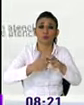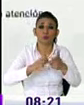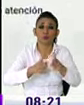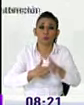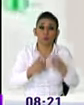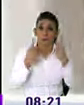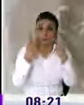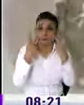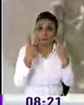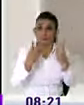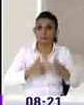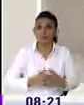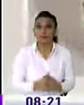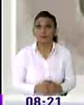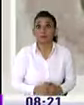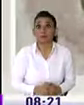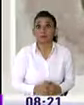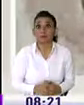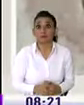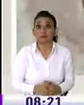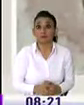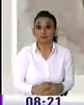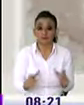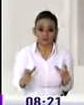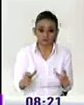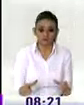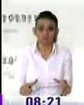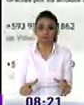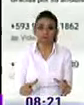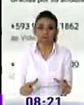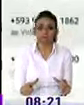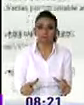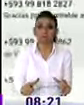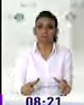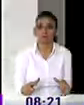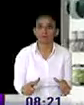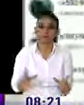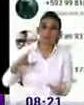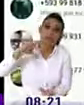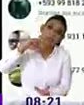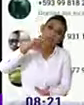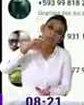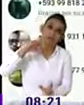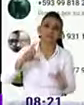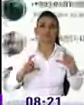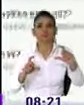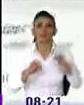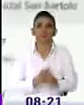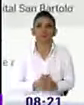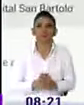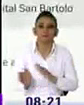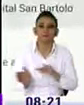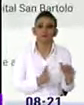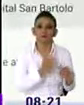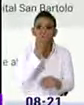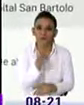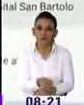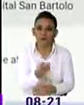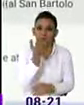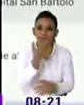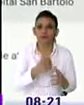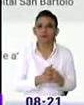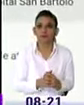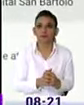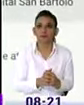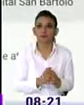ver. Miren ustedes, ahí tiene un hueco tamaño cielo. Está al revés la foto, pero se entiende bastante bien. Buenos días, CBC, Carlos Yumiquinga,